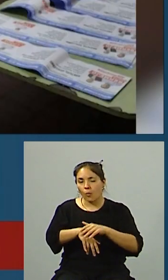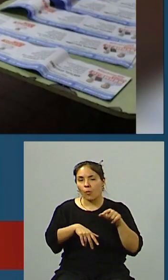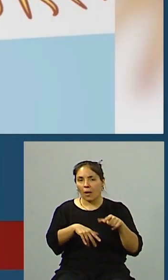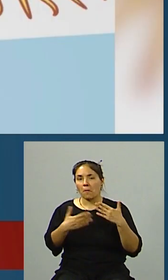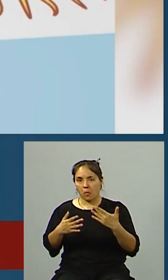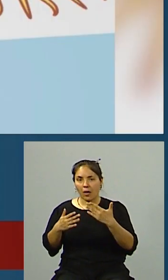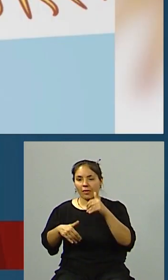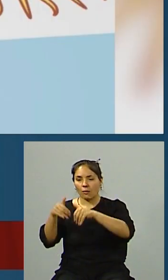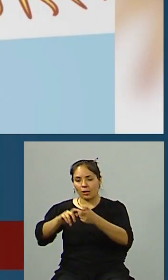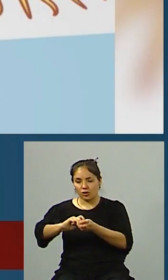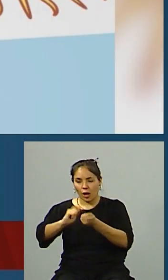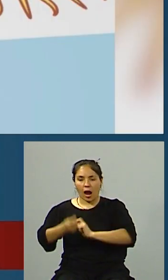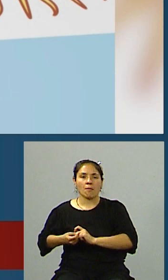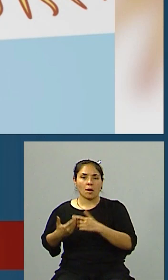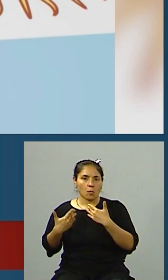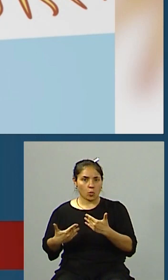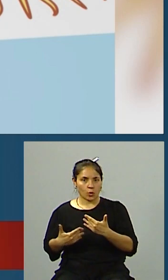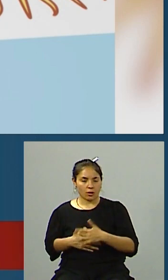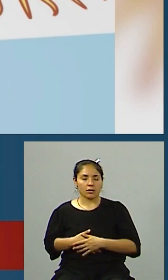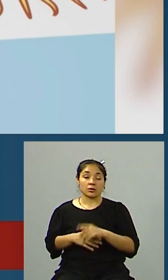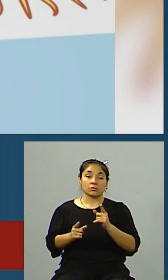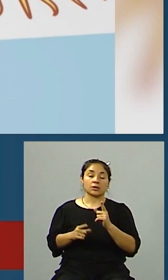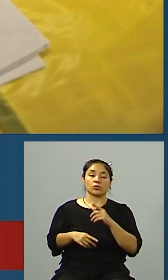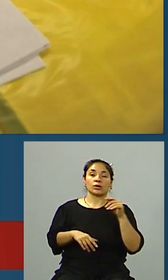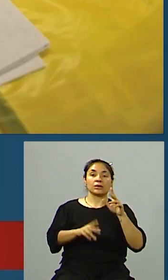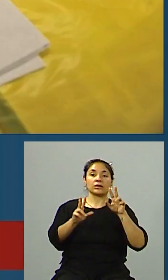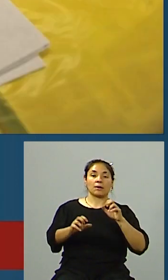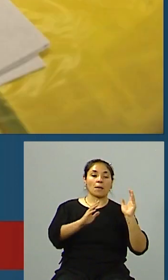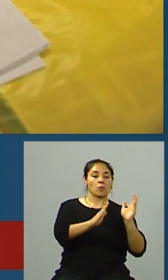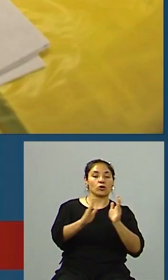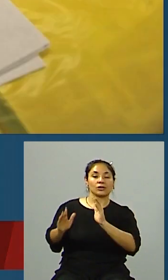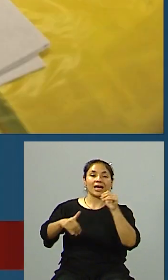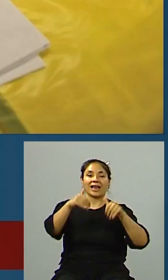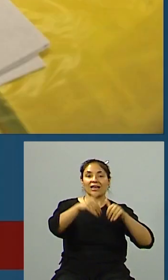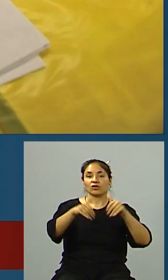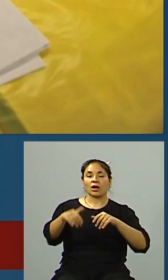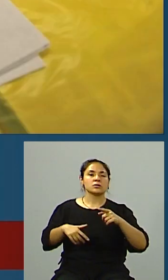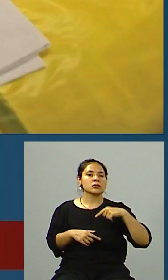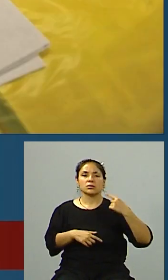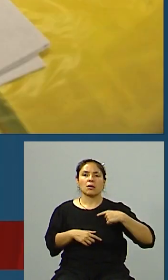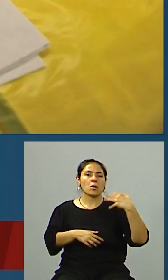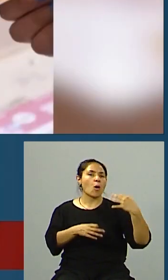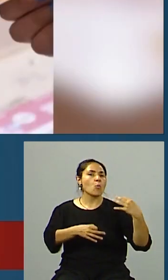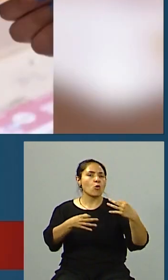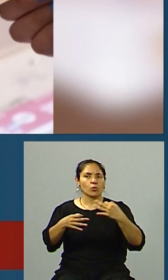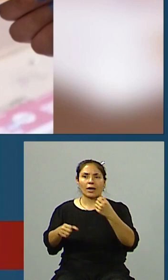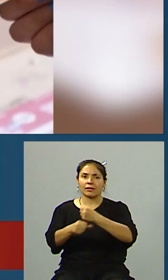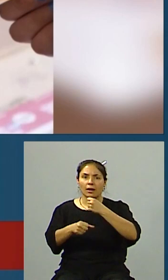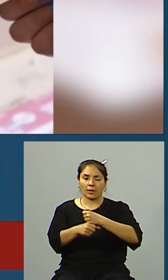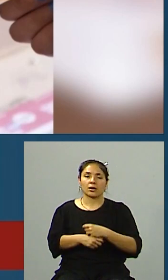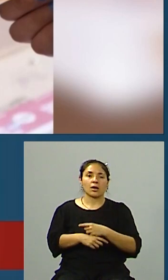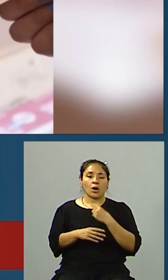de nuestro proceso democrático, de nuestro proceso electoral, ha sido bueno. Todos los organismos que se dedican a auditar este